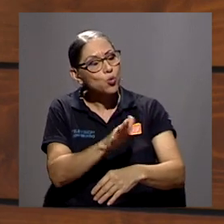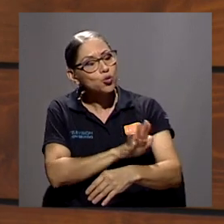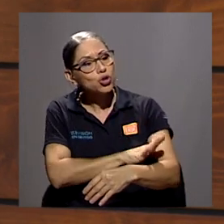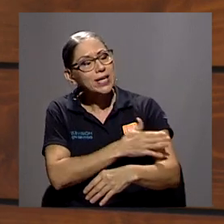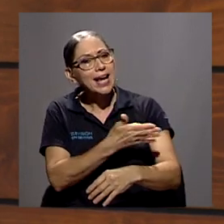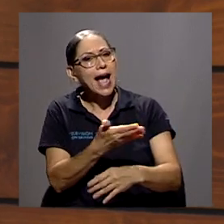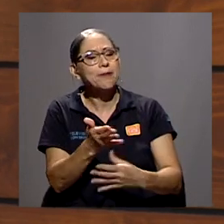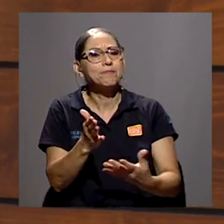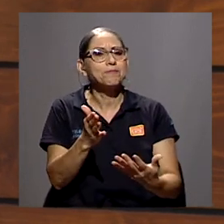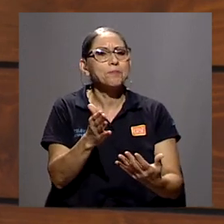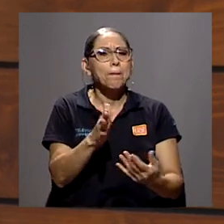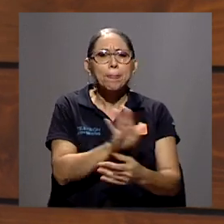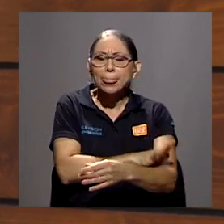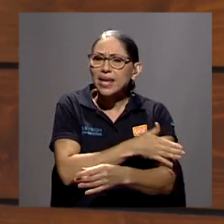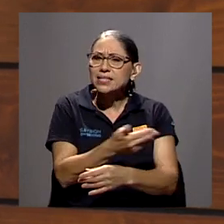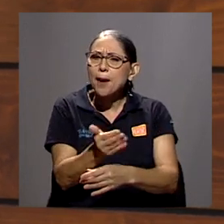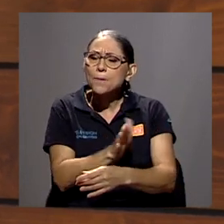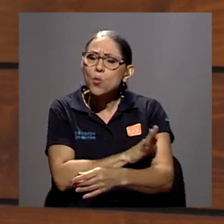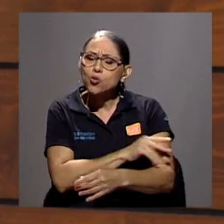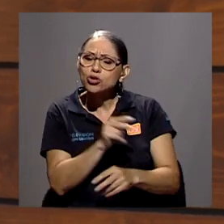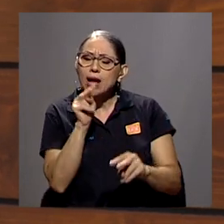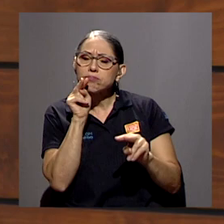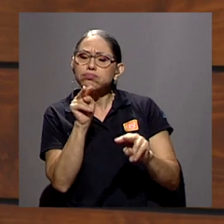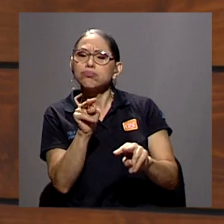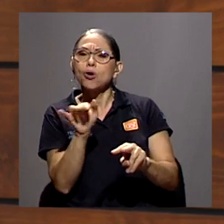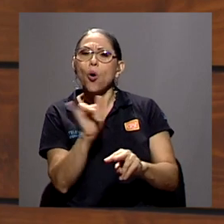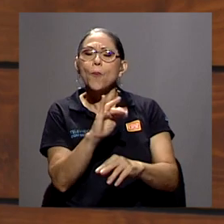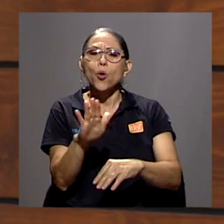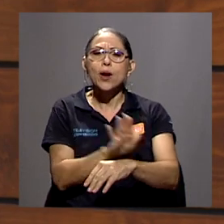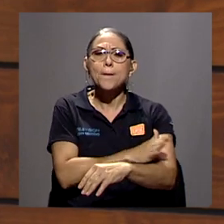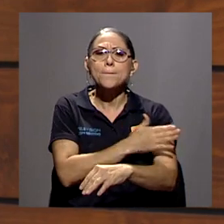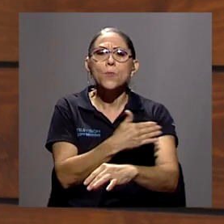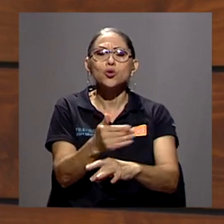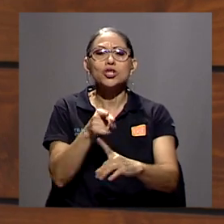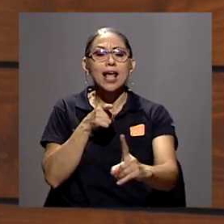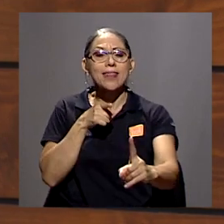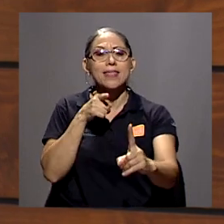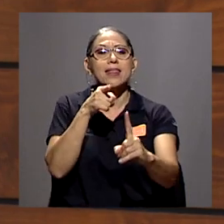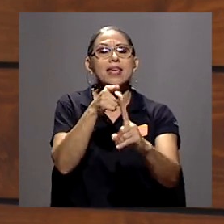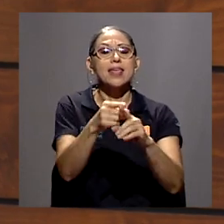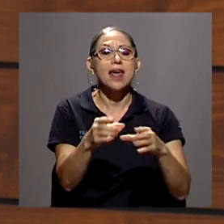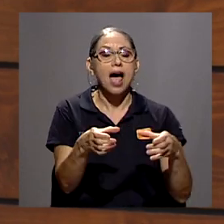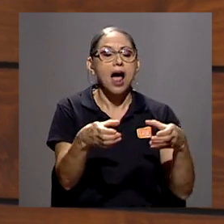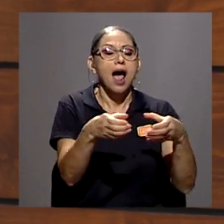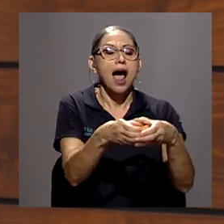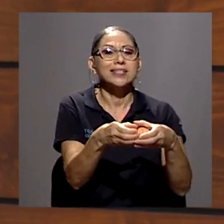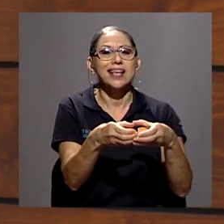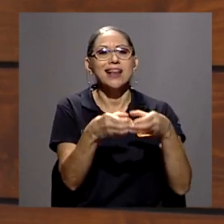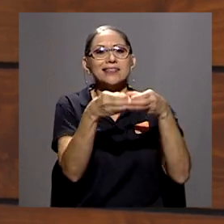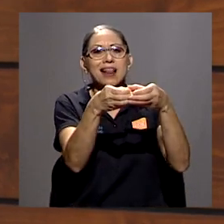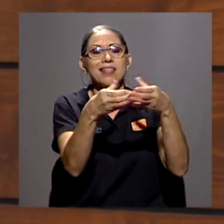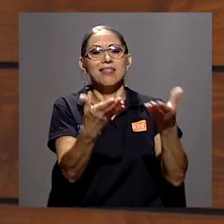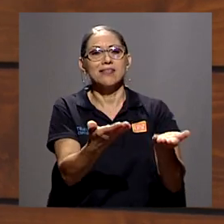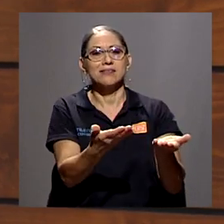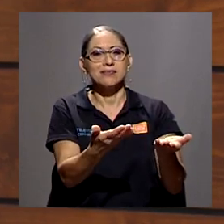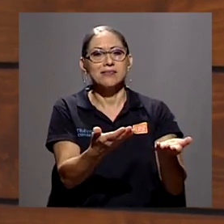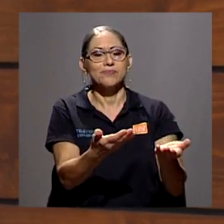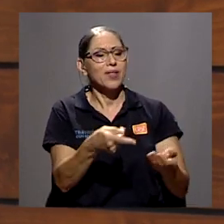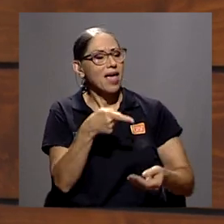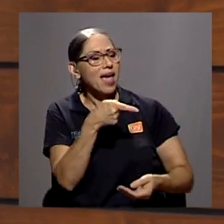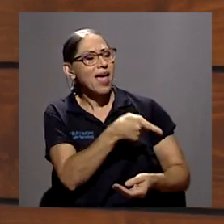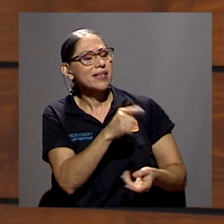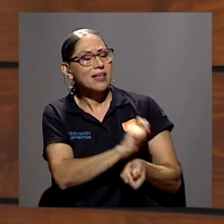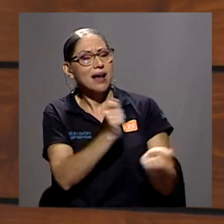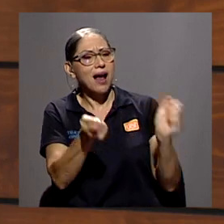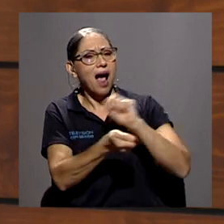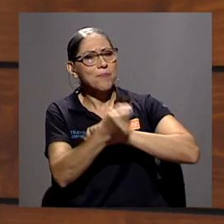y esa música categorizada como una música que va dirigida hacia las élites yonder como esa ese